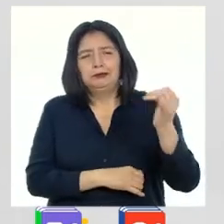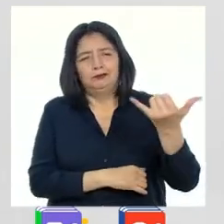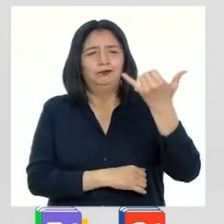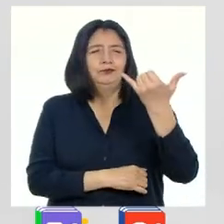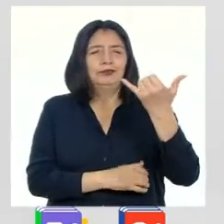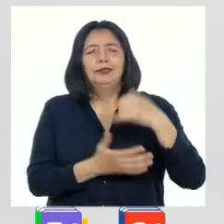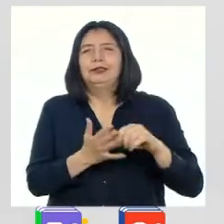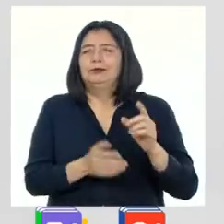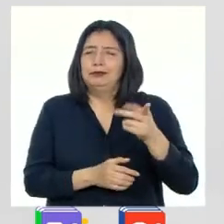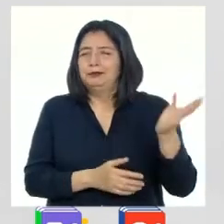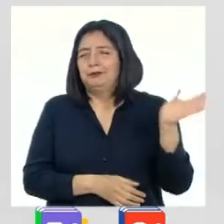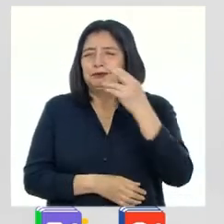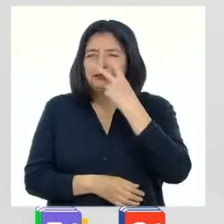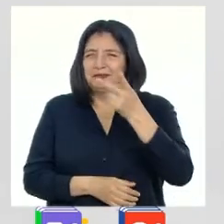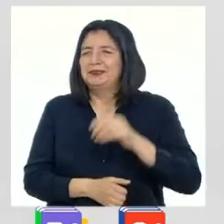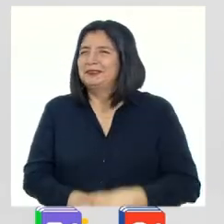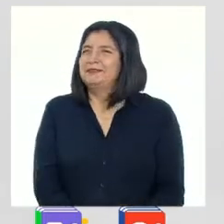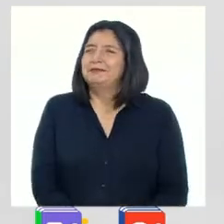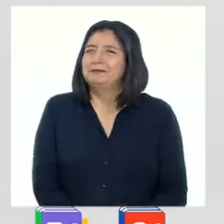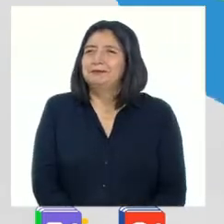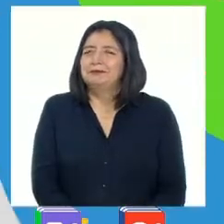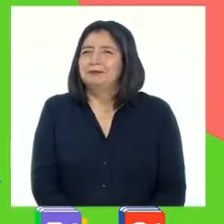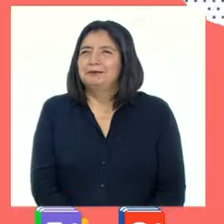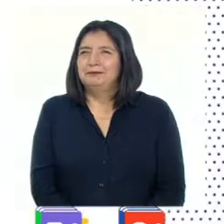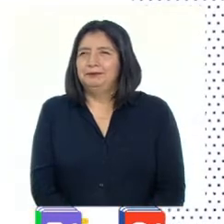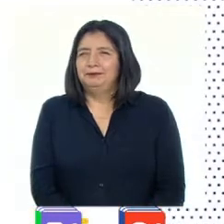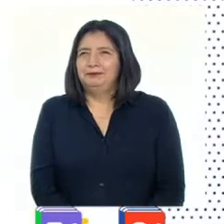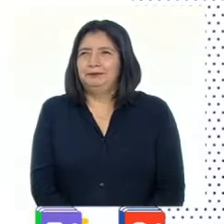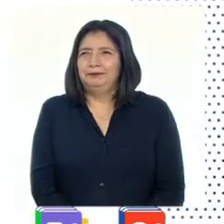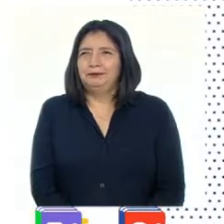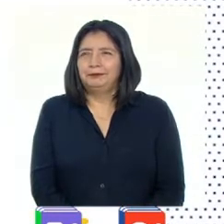video. ¡Vamos a ver cómo quedó!